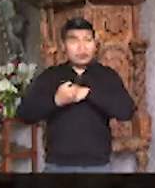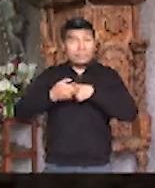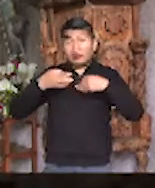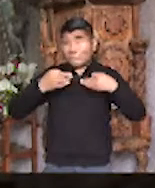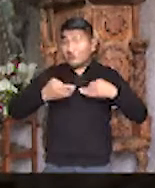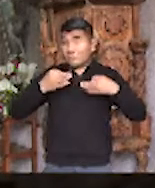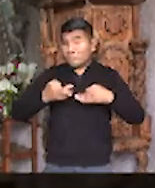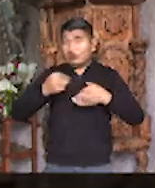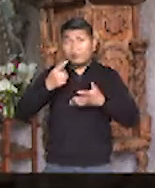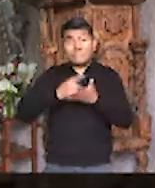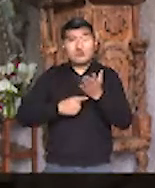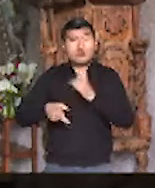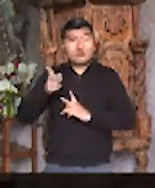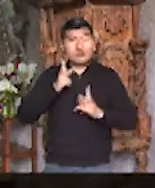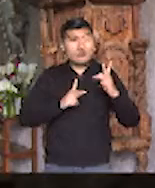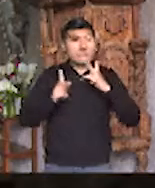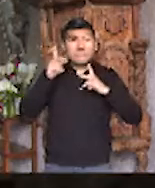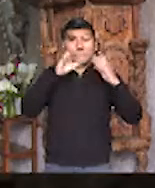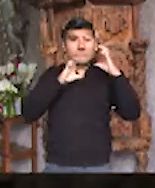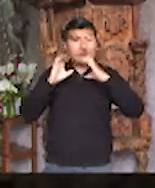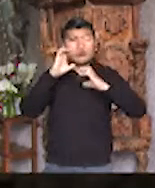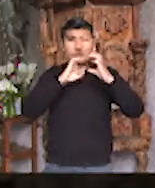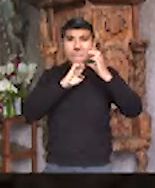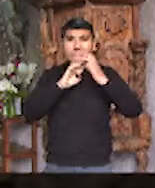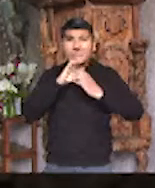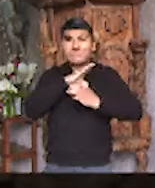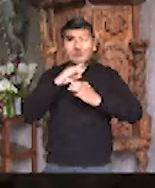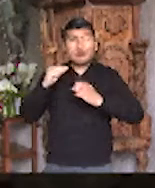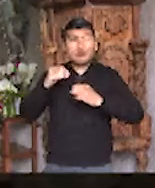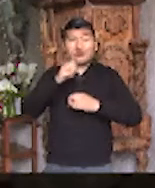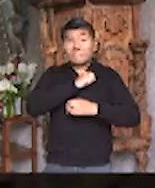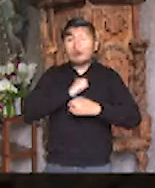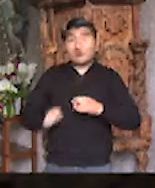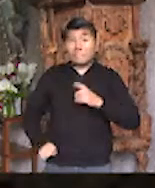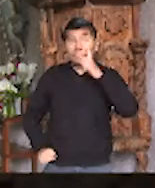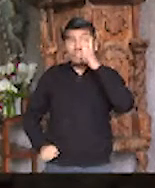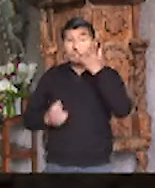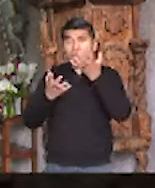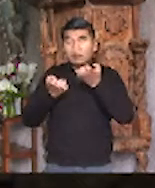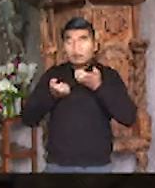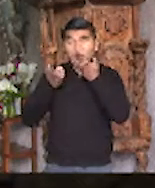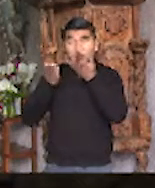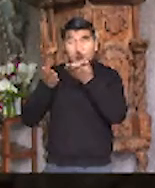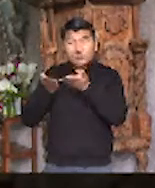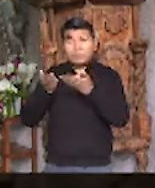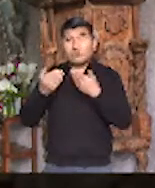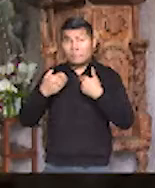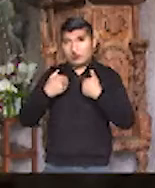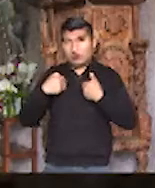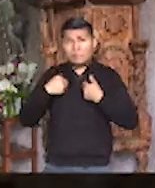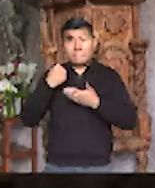que la gente está buscando y que el señor le quiere dar tiene un